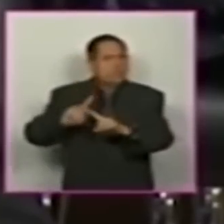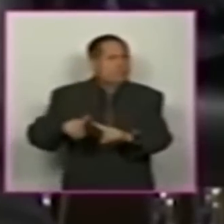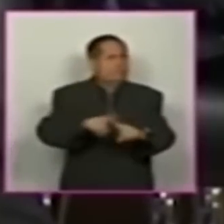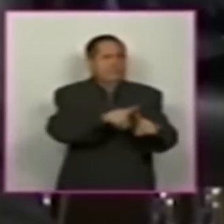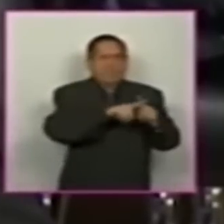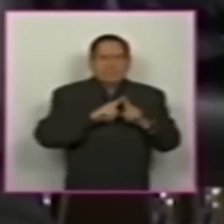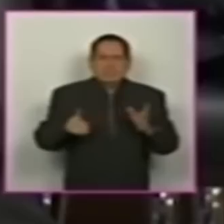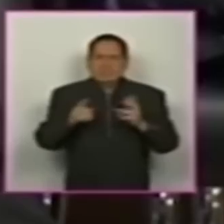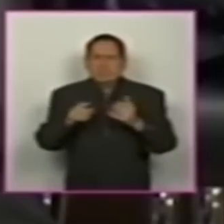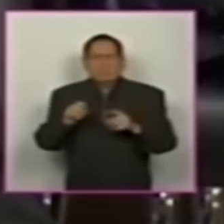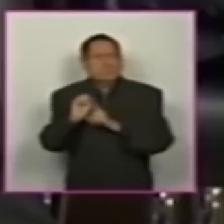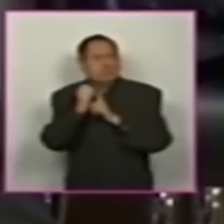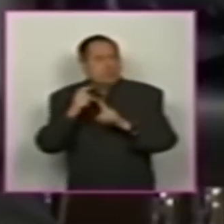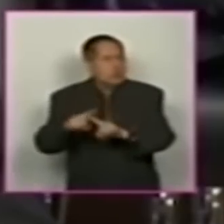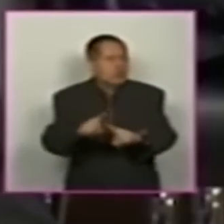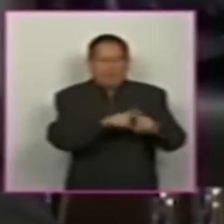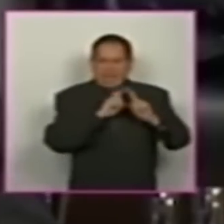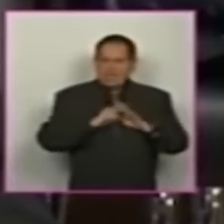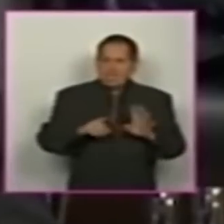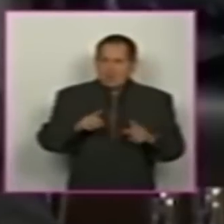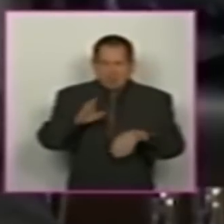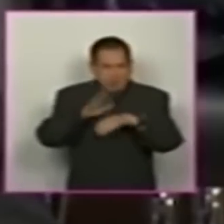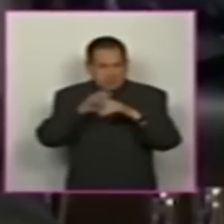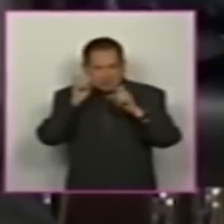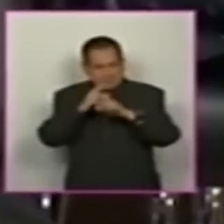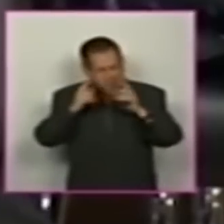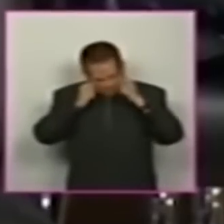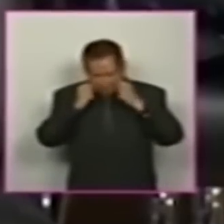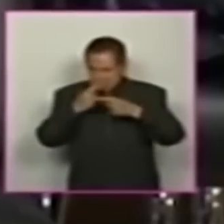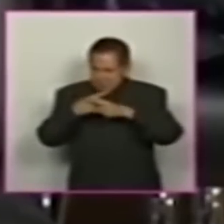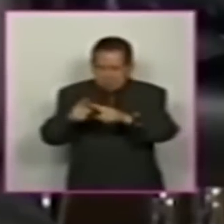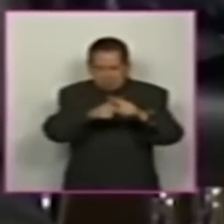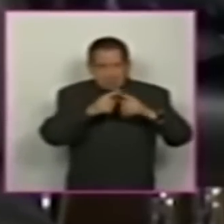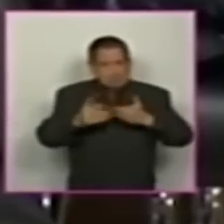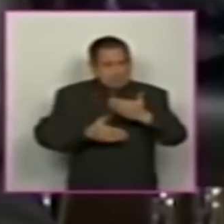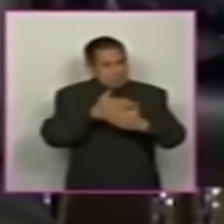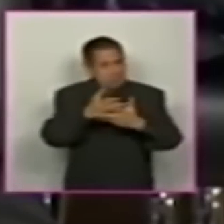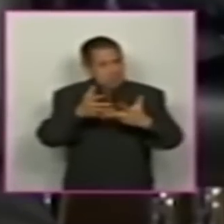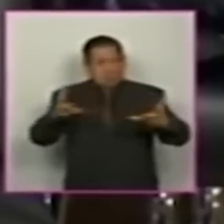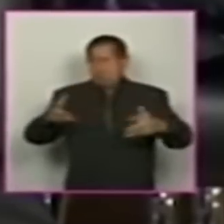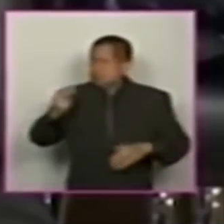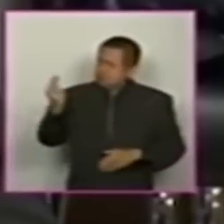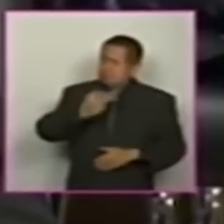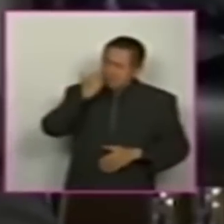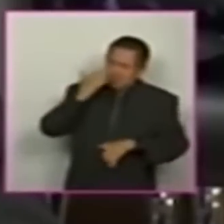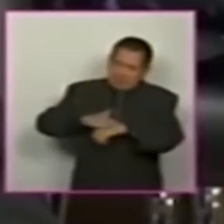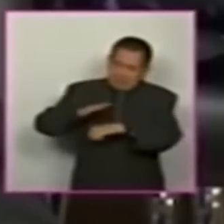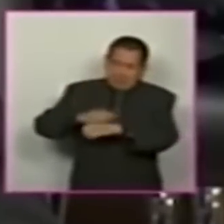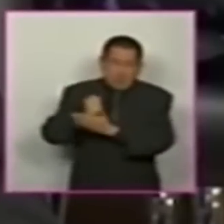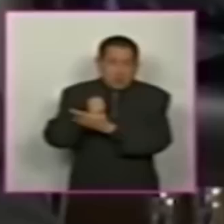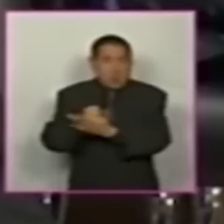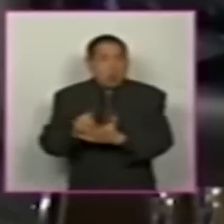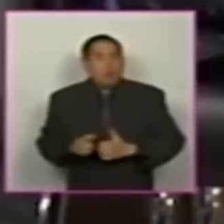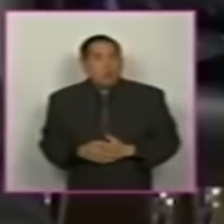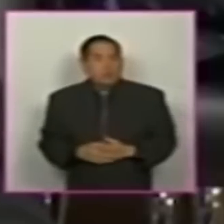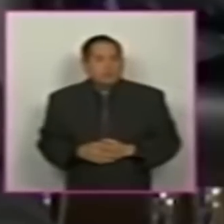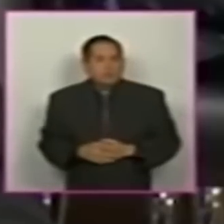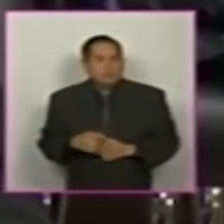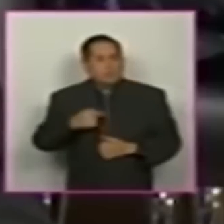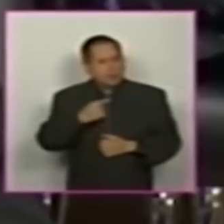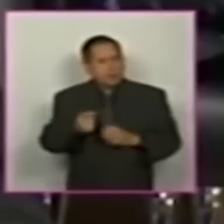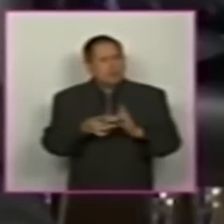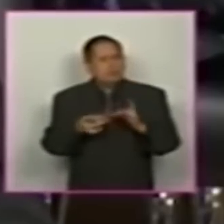se hizo al área de comunicación social e incluso si ahorita vemos la parte correspondiente que se ordenó bajar, ya no se encuentra ni